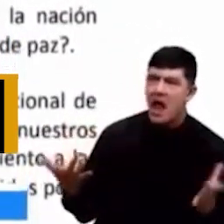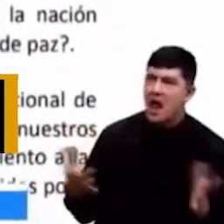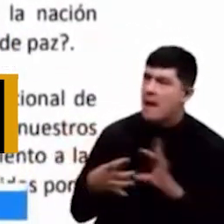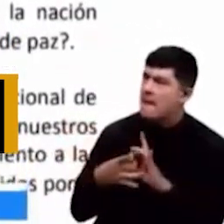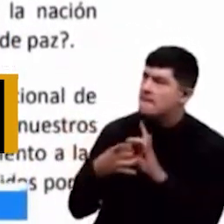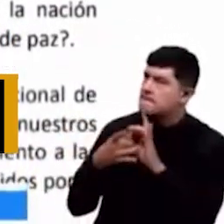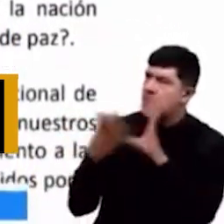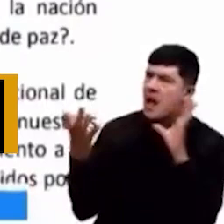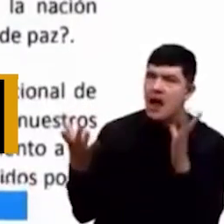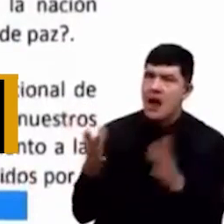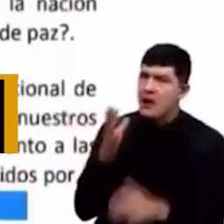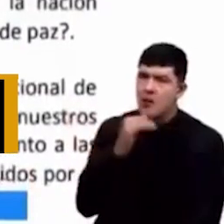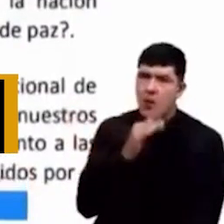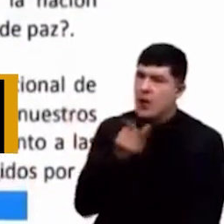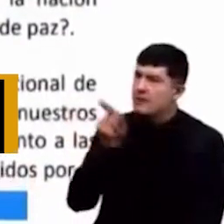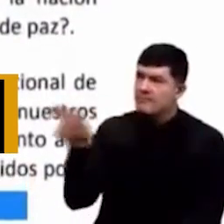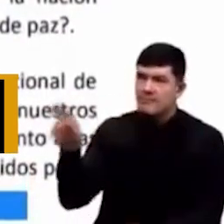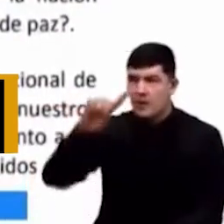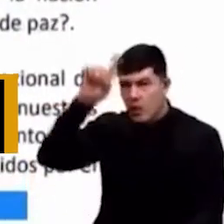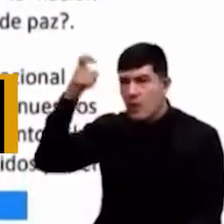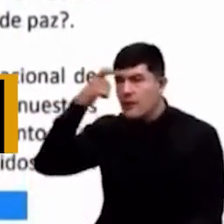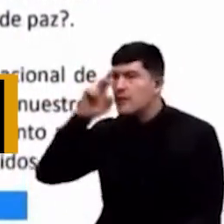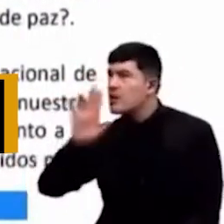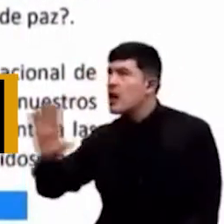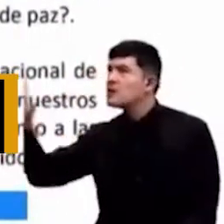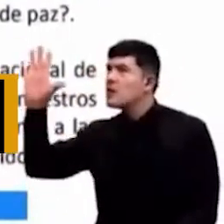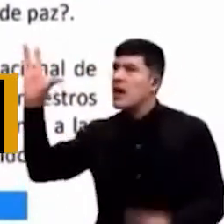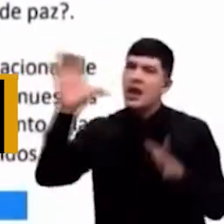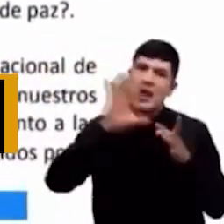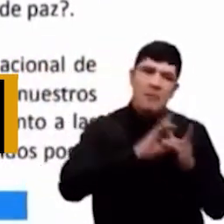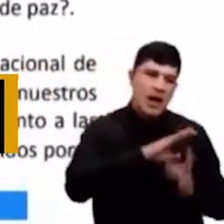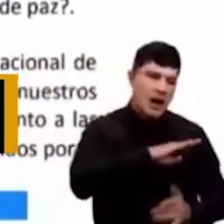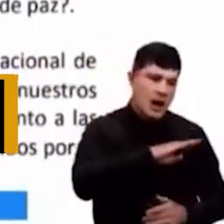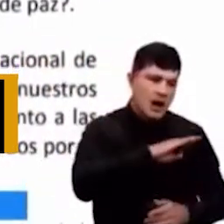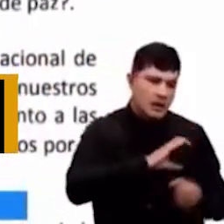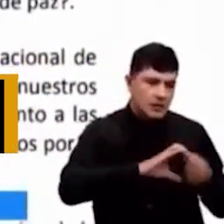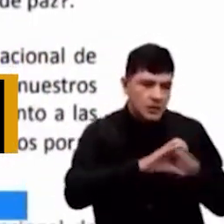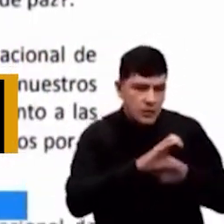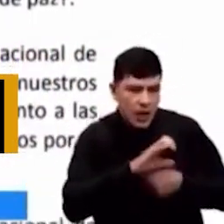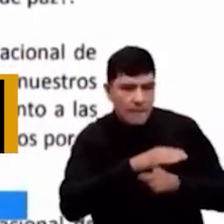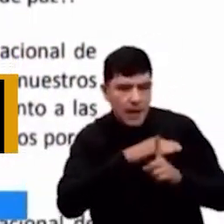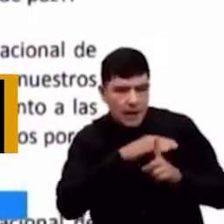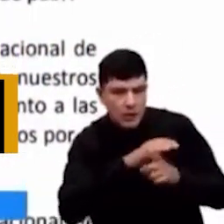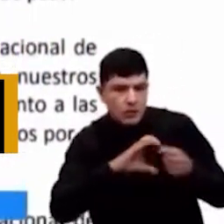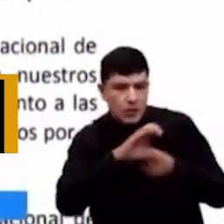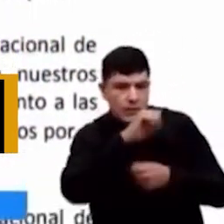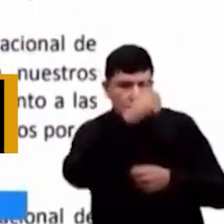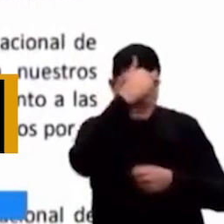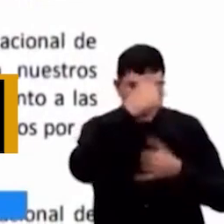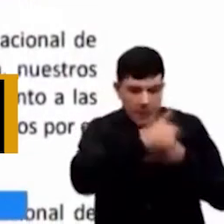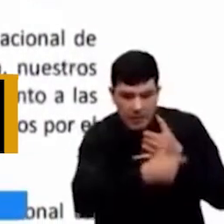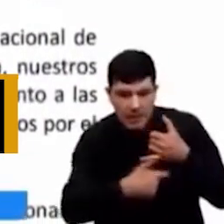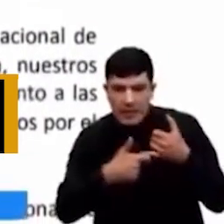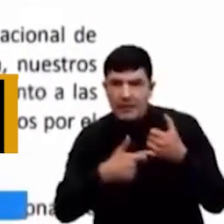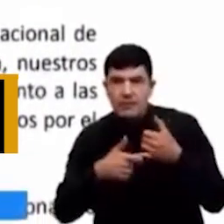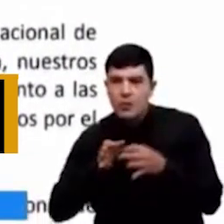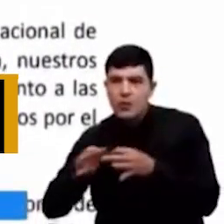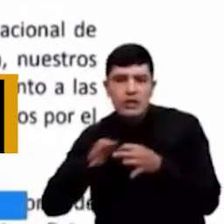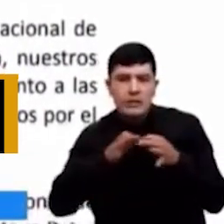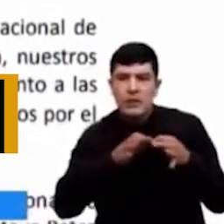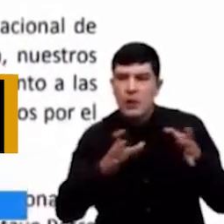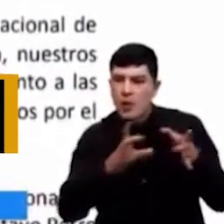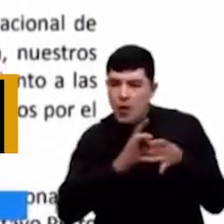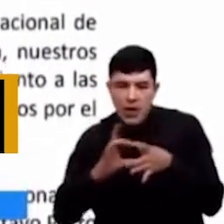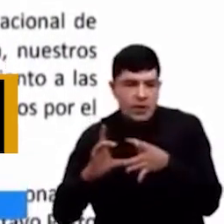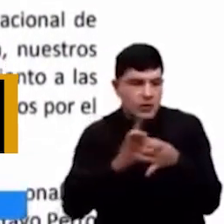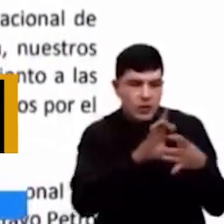los mandatarios seccionales y de los alcaldes de las ciudades capitales, intermedias, y pues se podrán imaginar también con los diferentes municipios. Por